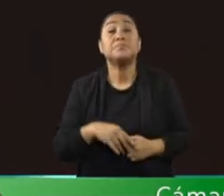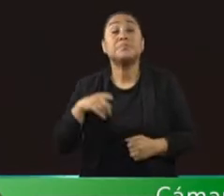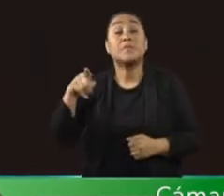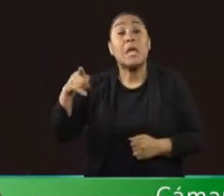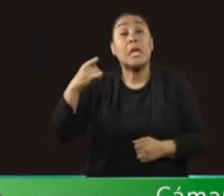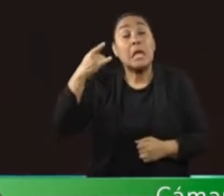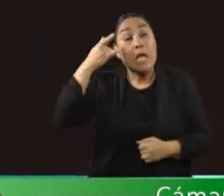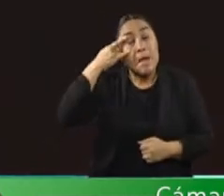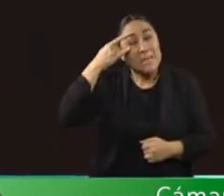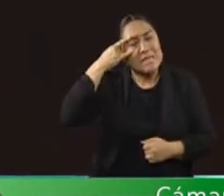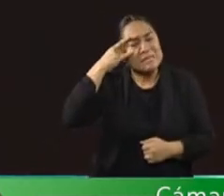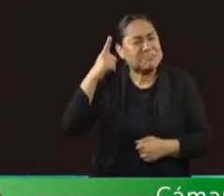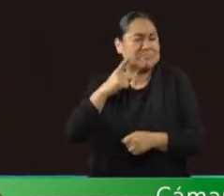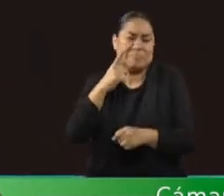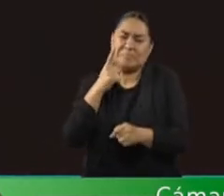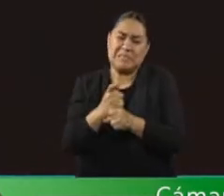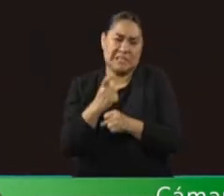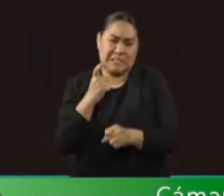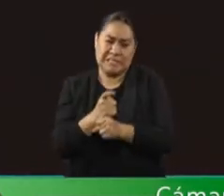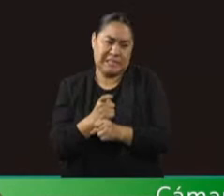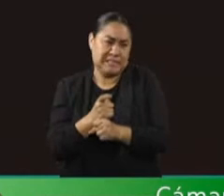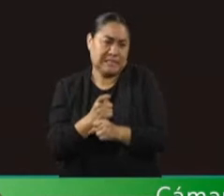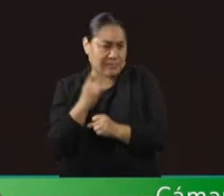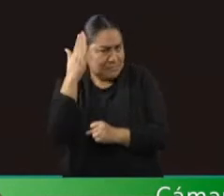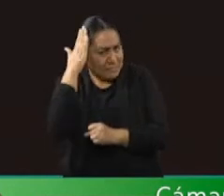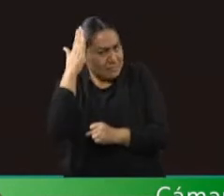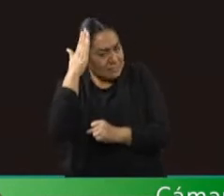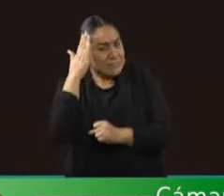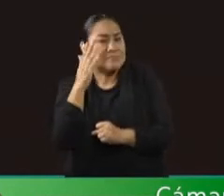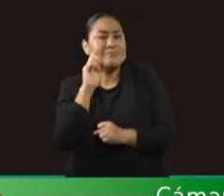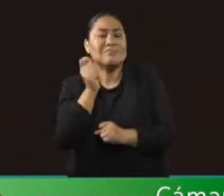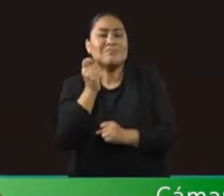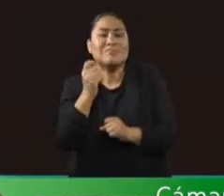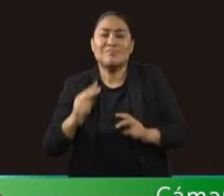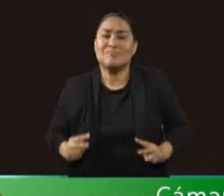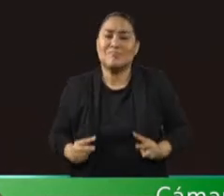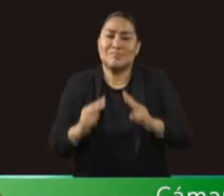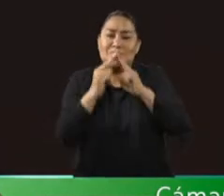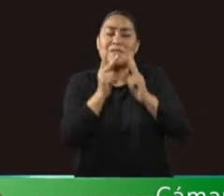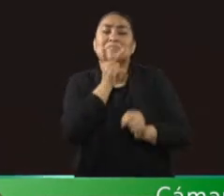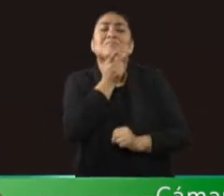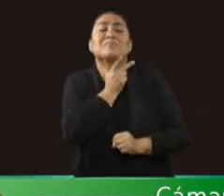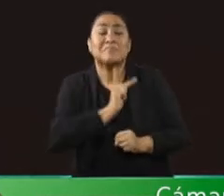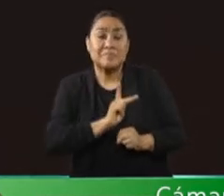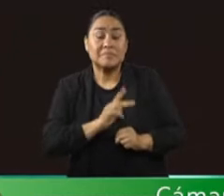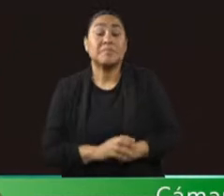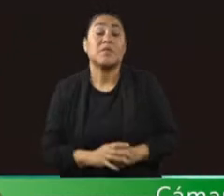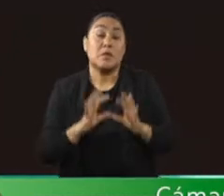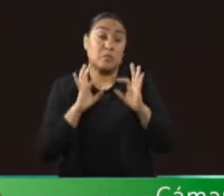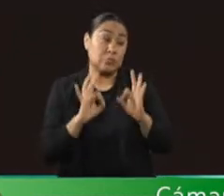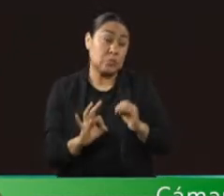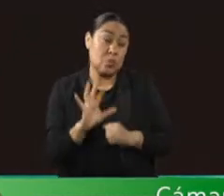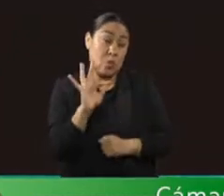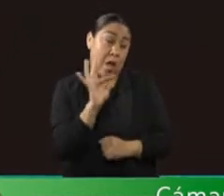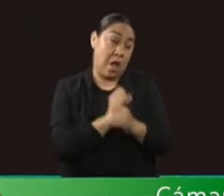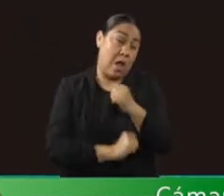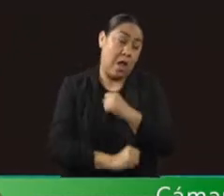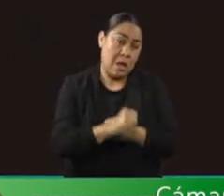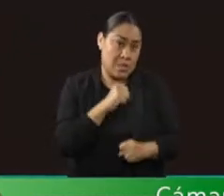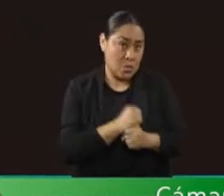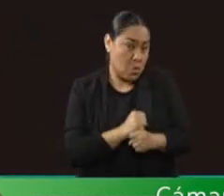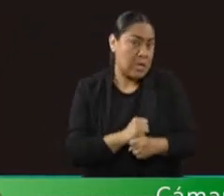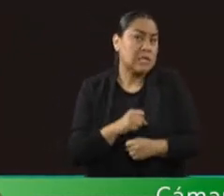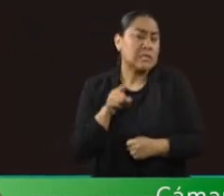principal Pilar petrolero nacional por ello desde más de hace 40 años es